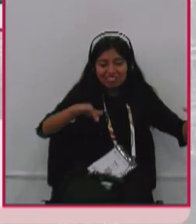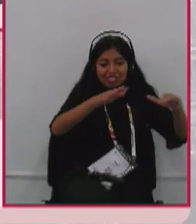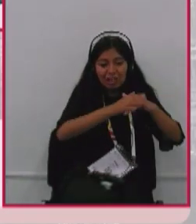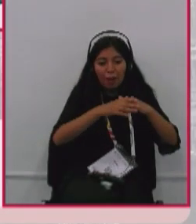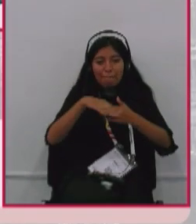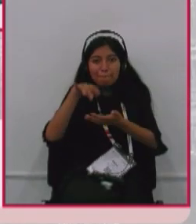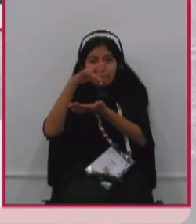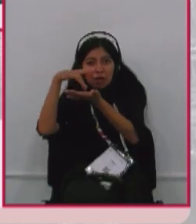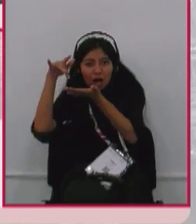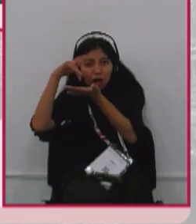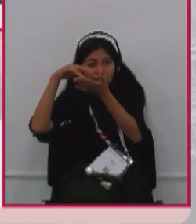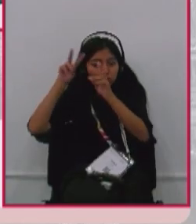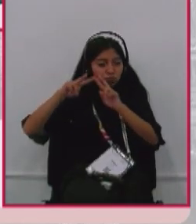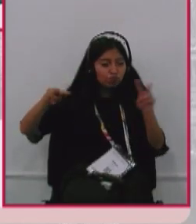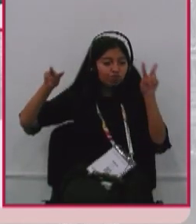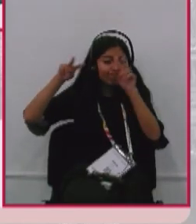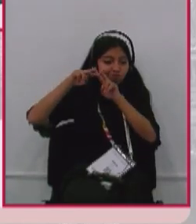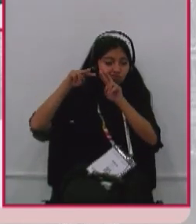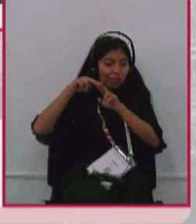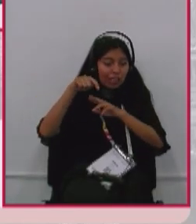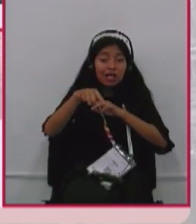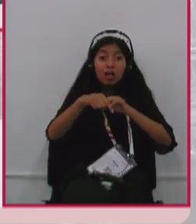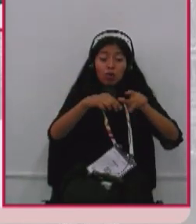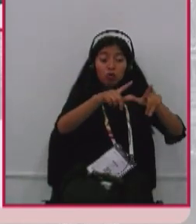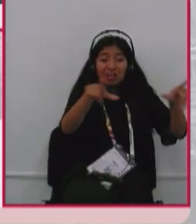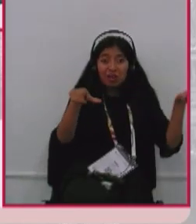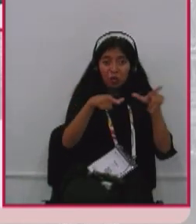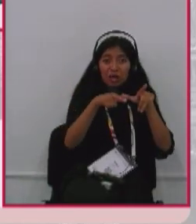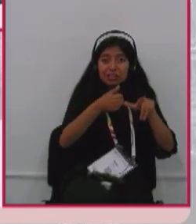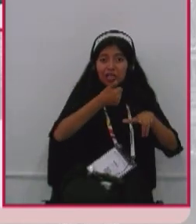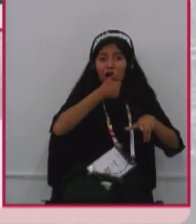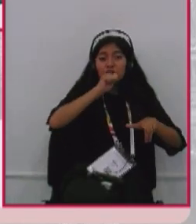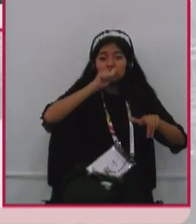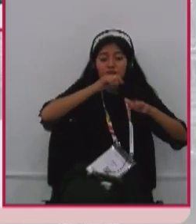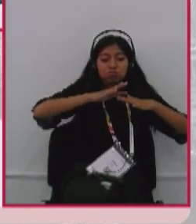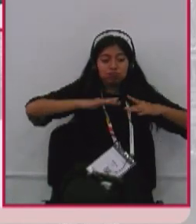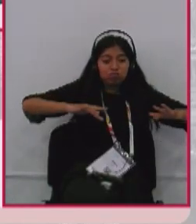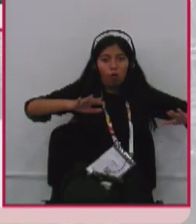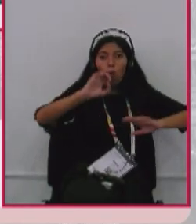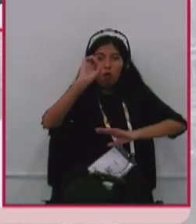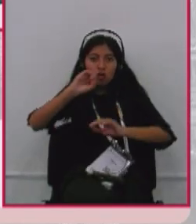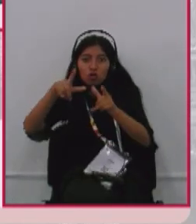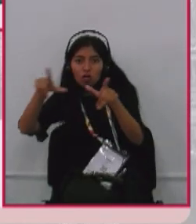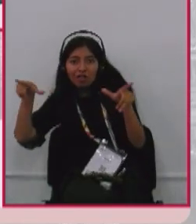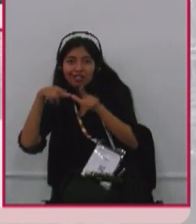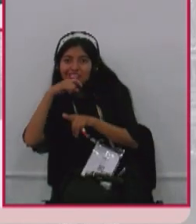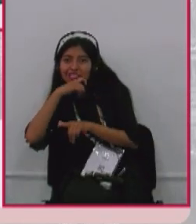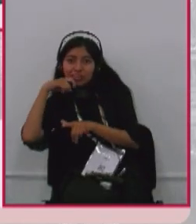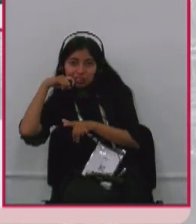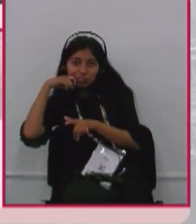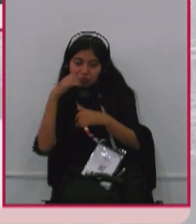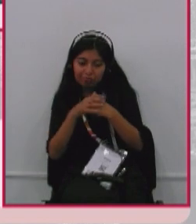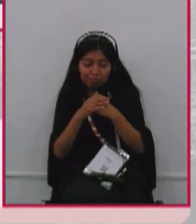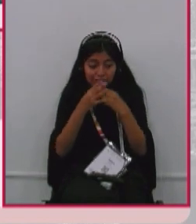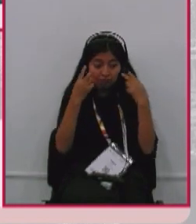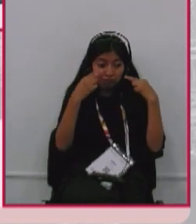calor, donde nos mostraba las zonas húmedas y las zonas secas. Teníamos algunos pantallazos de cómo